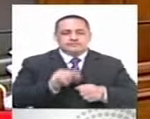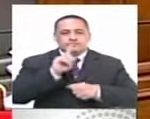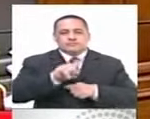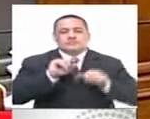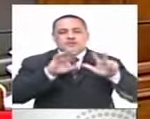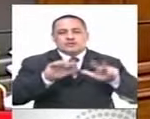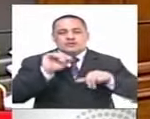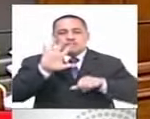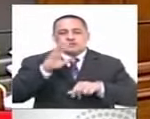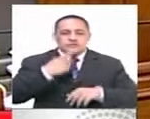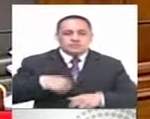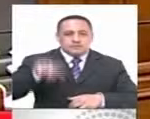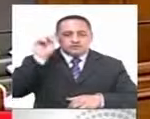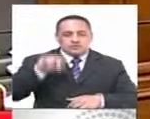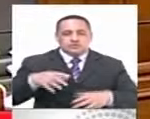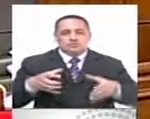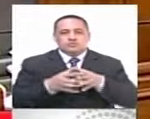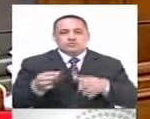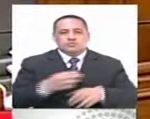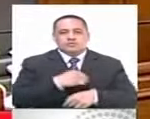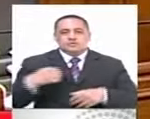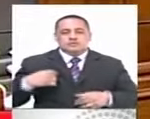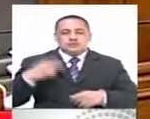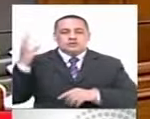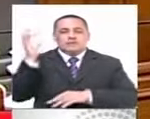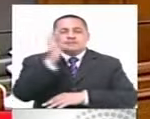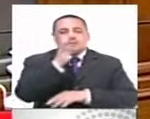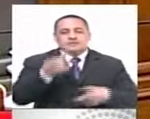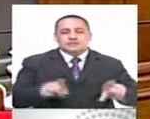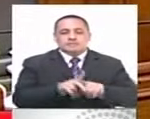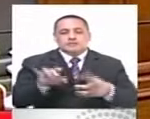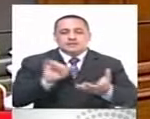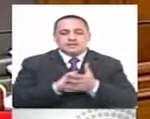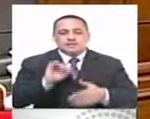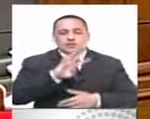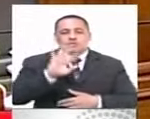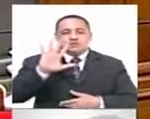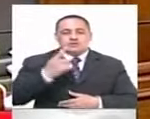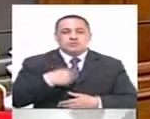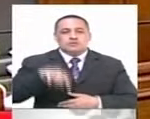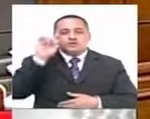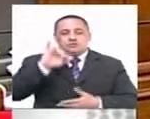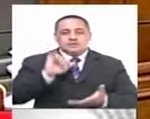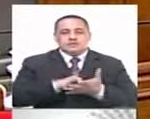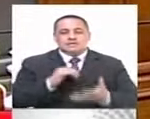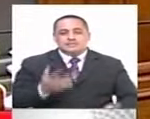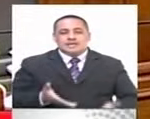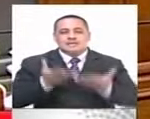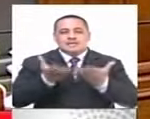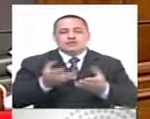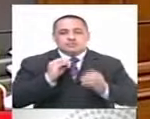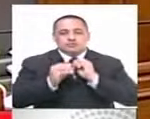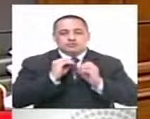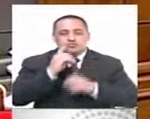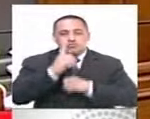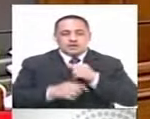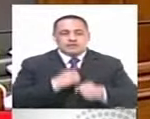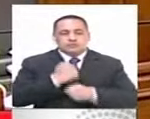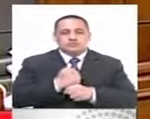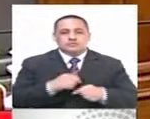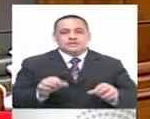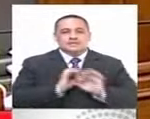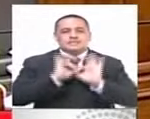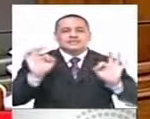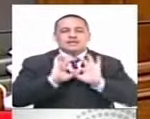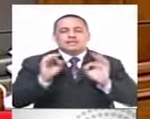185 millones en el Ministerio del Ambiente, de los 45 millones destinados para este año. Y